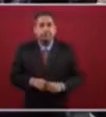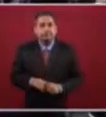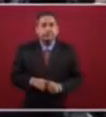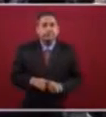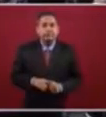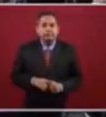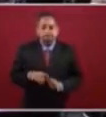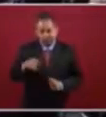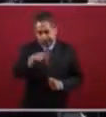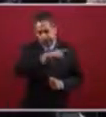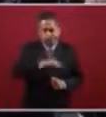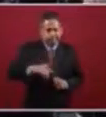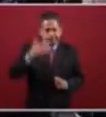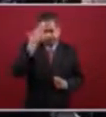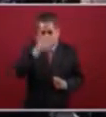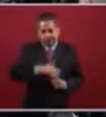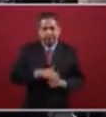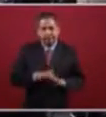sabe.